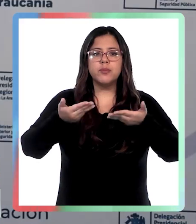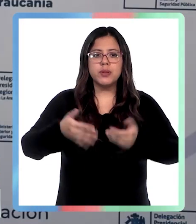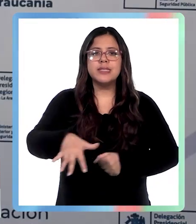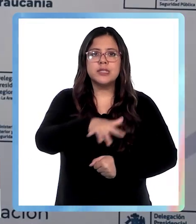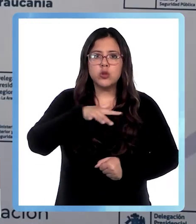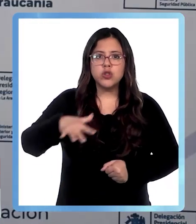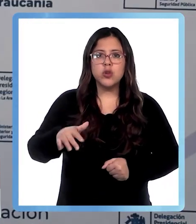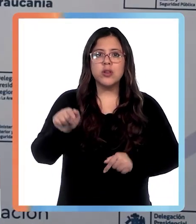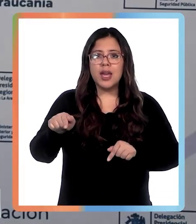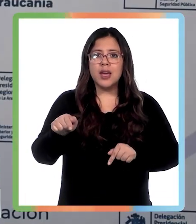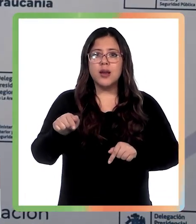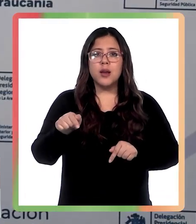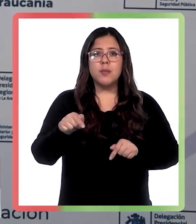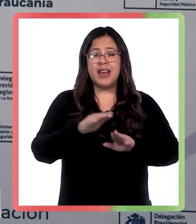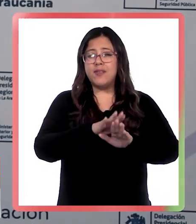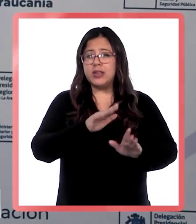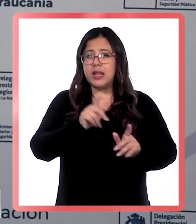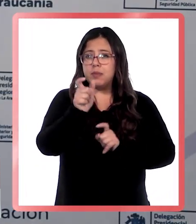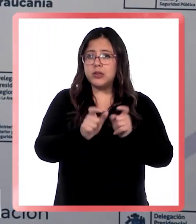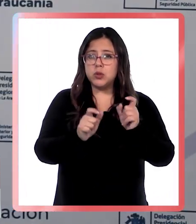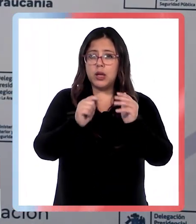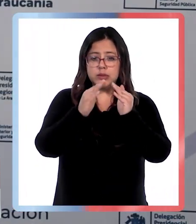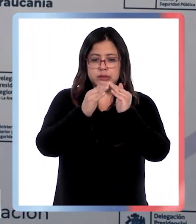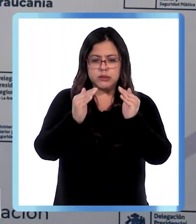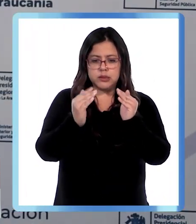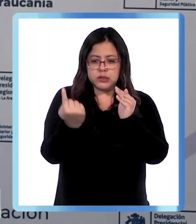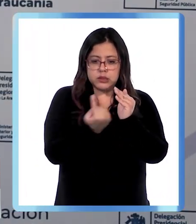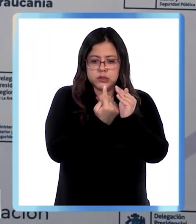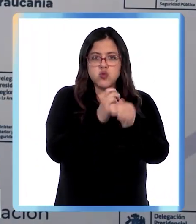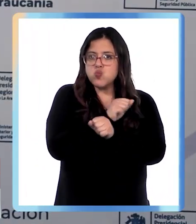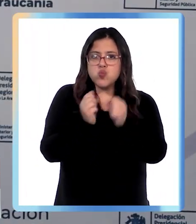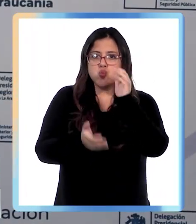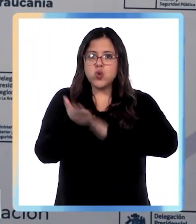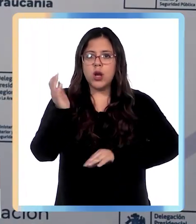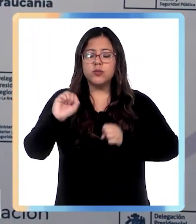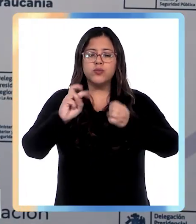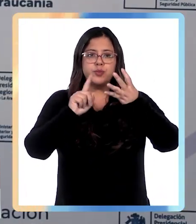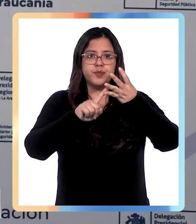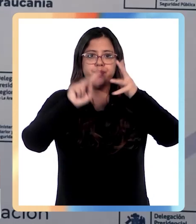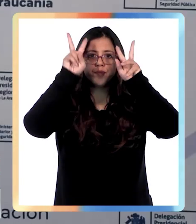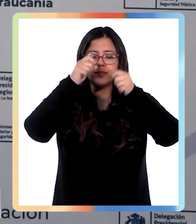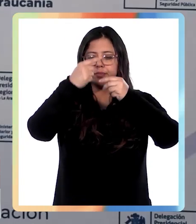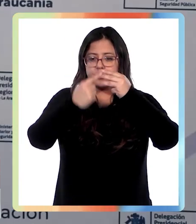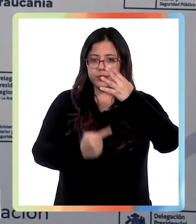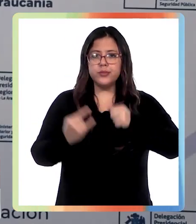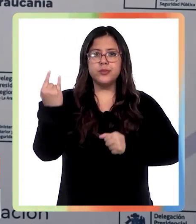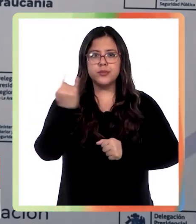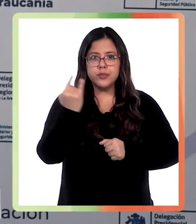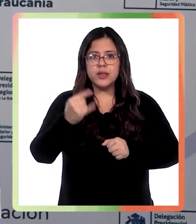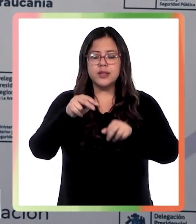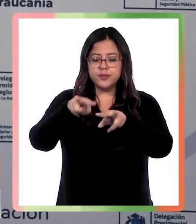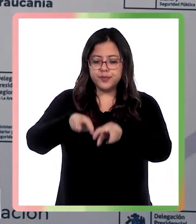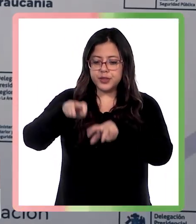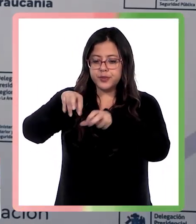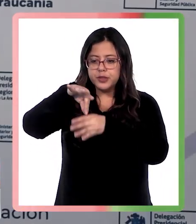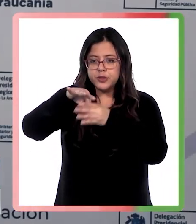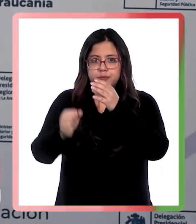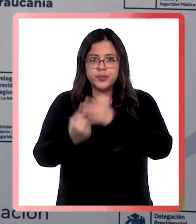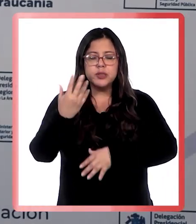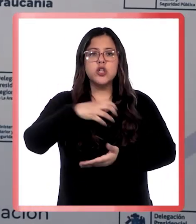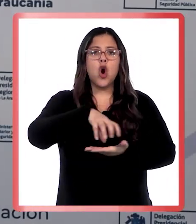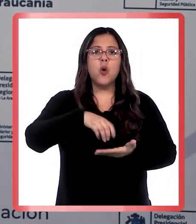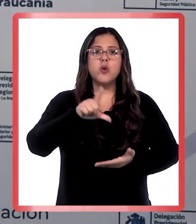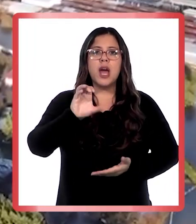generar las condiciones para que no hayan personas aisladas y en cuarto lugar las otras materias como la